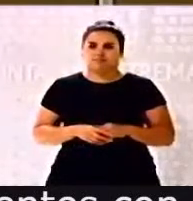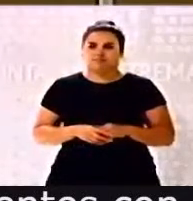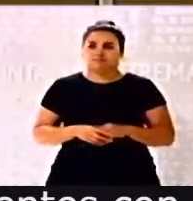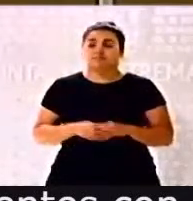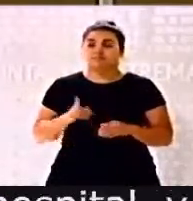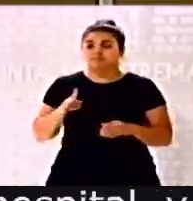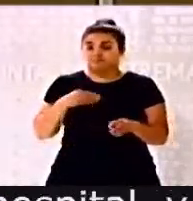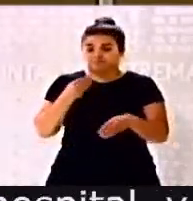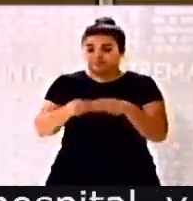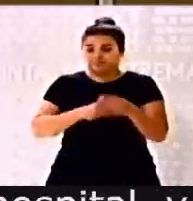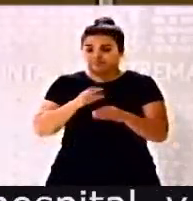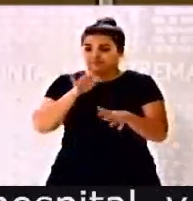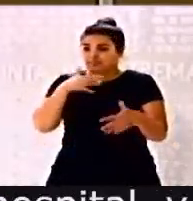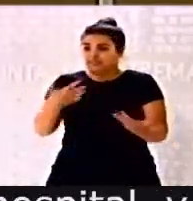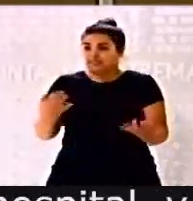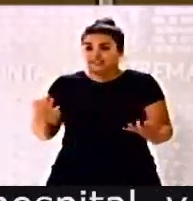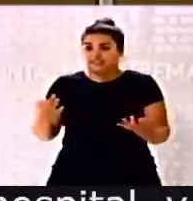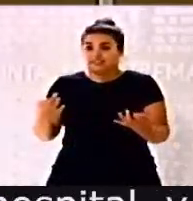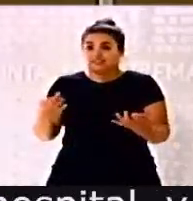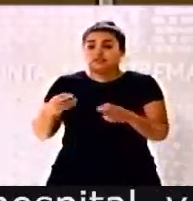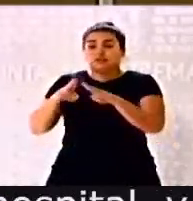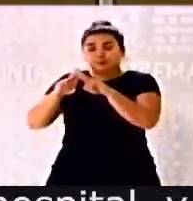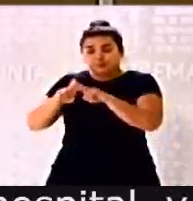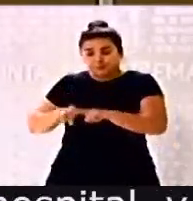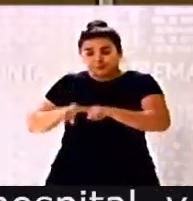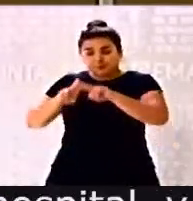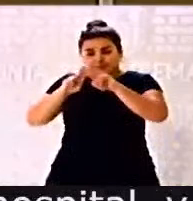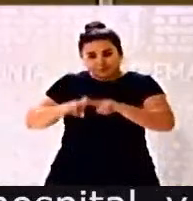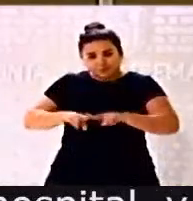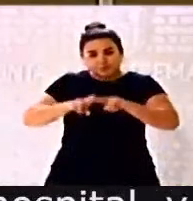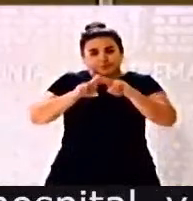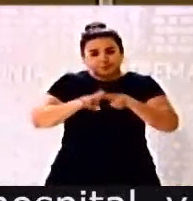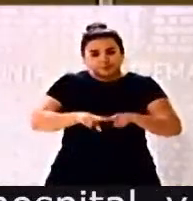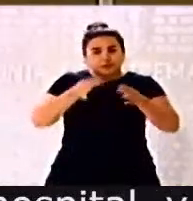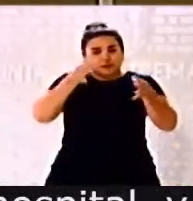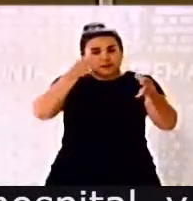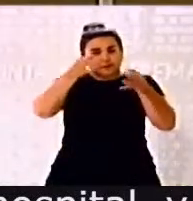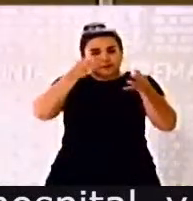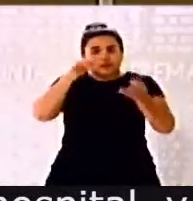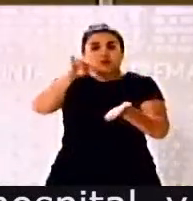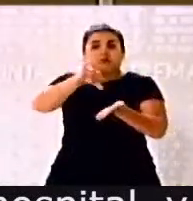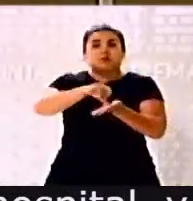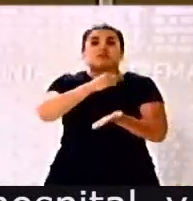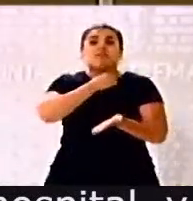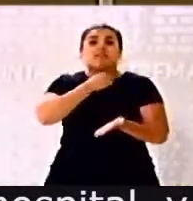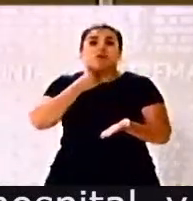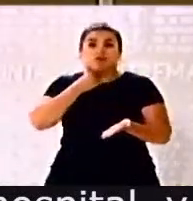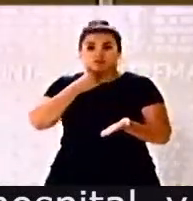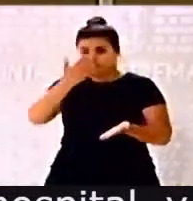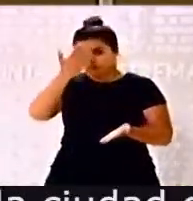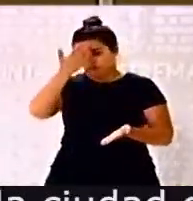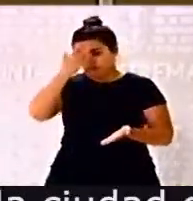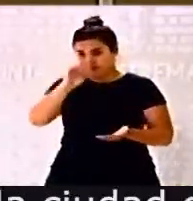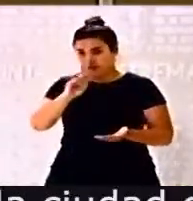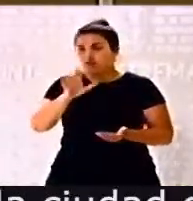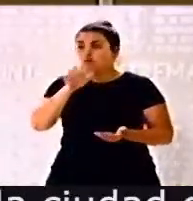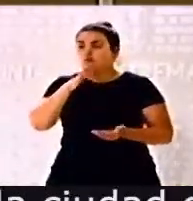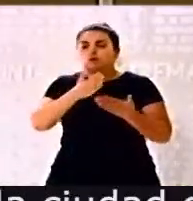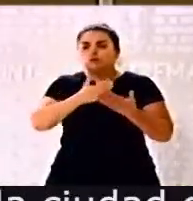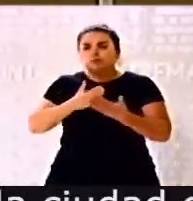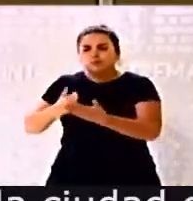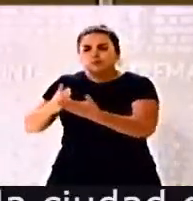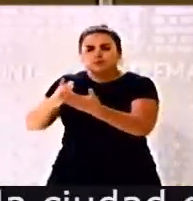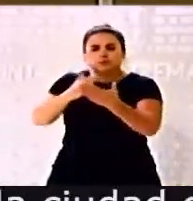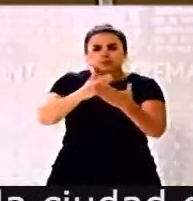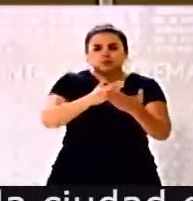estamos haciendo ya es un estudio muy minucioso en la ciudad de Badajoz fundamentalmente, porque el estudio